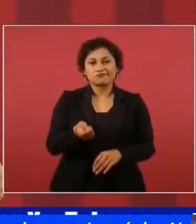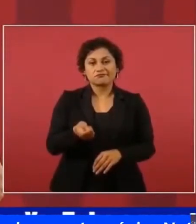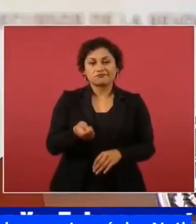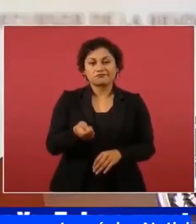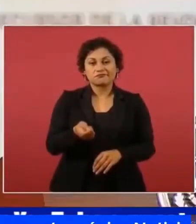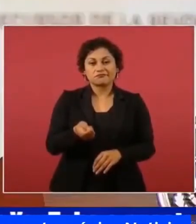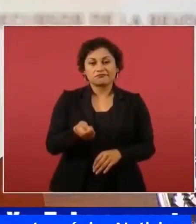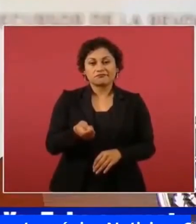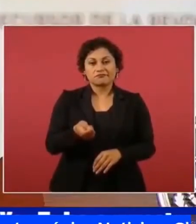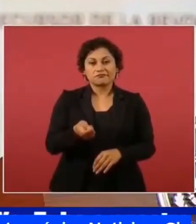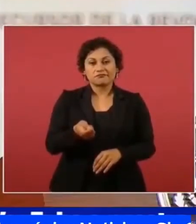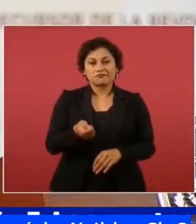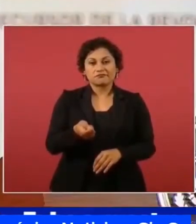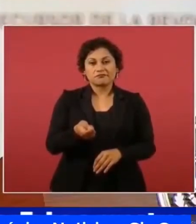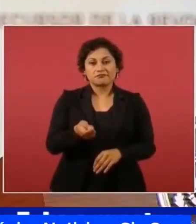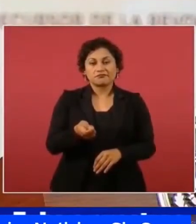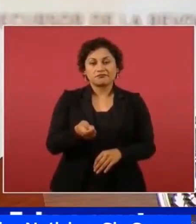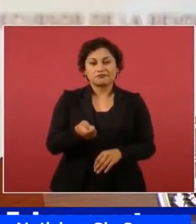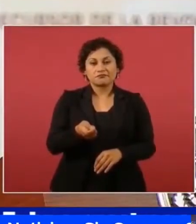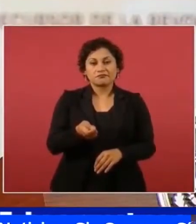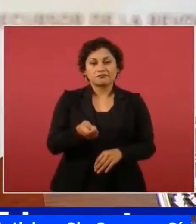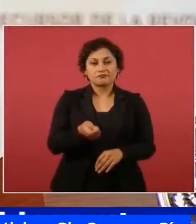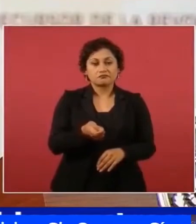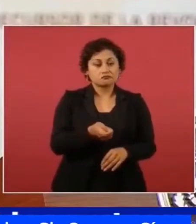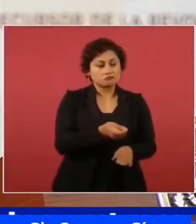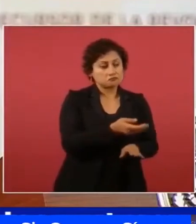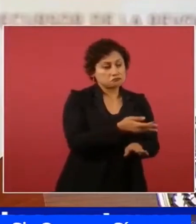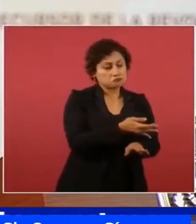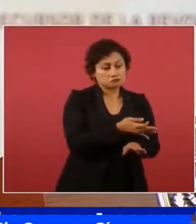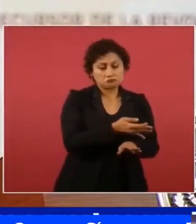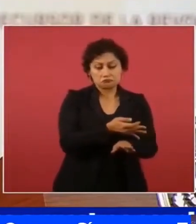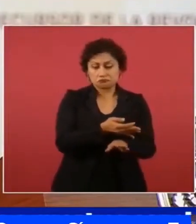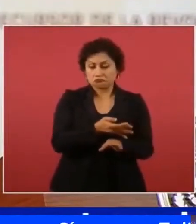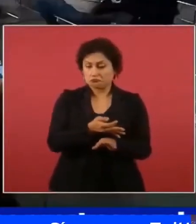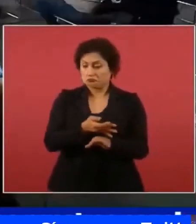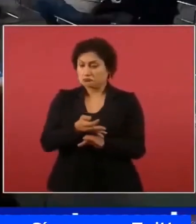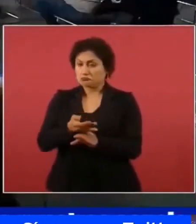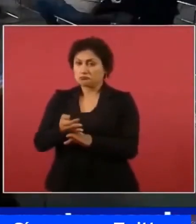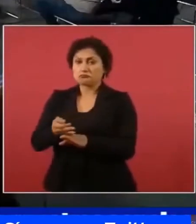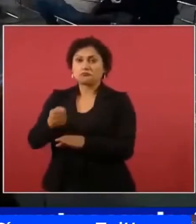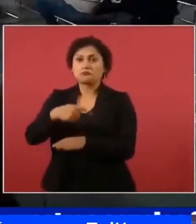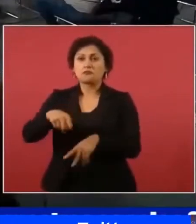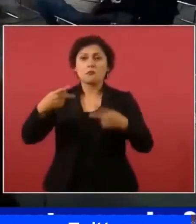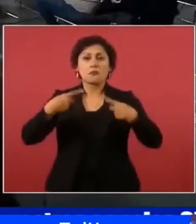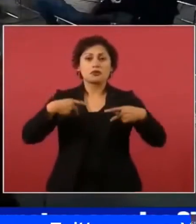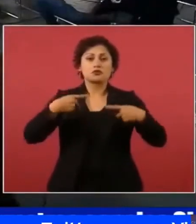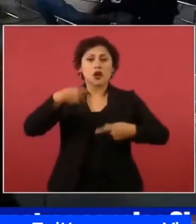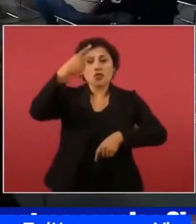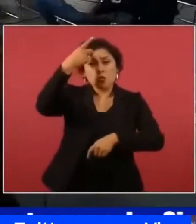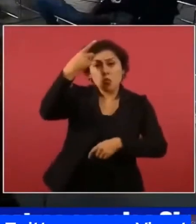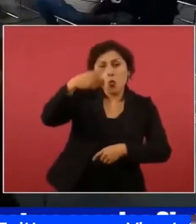seguir la corriente de los potentados,